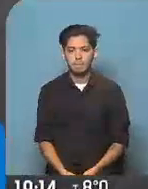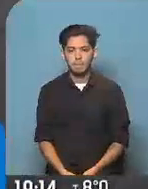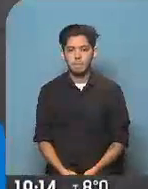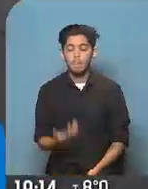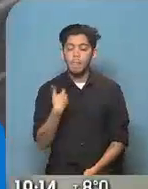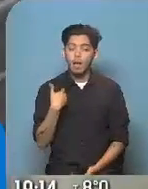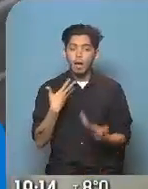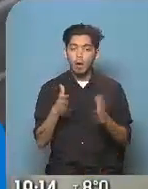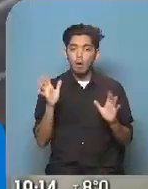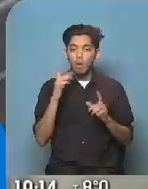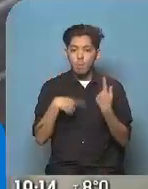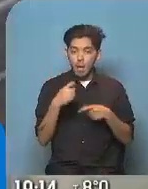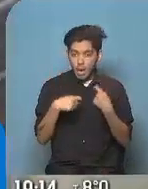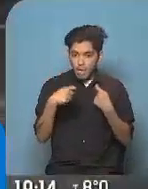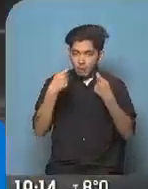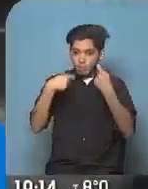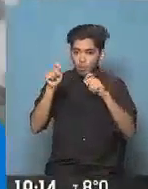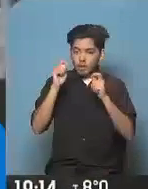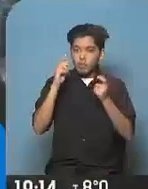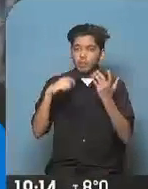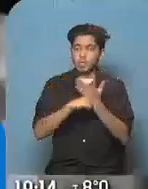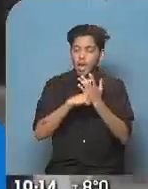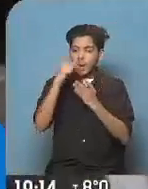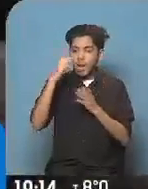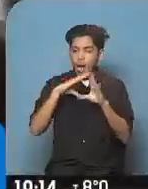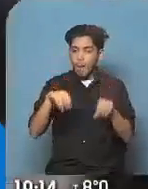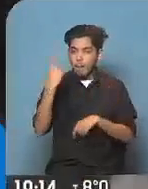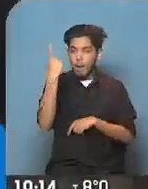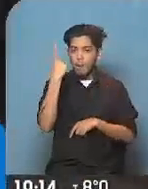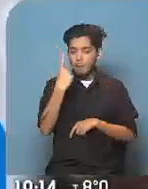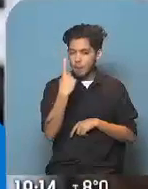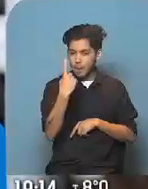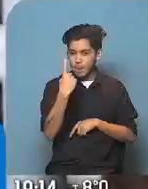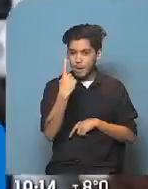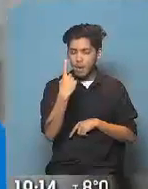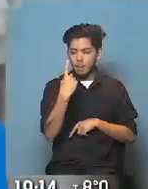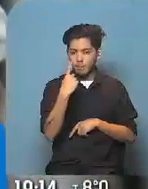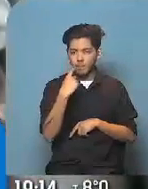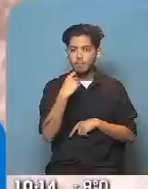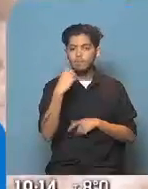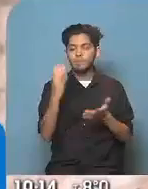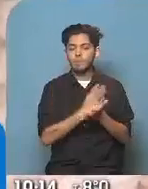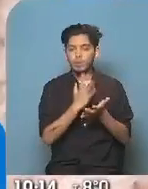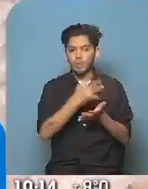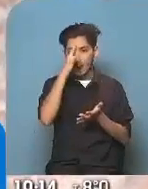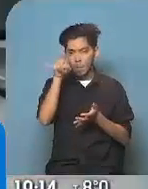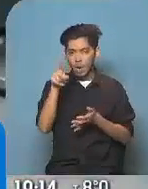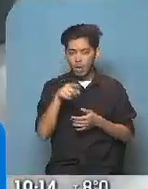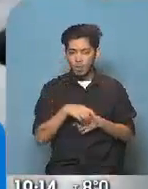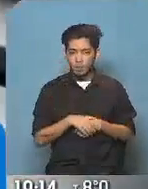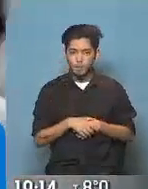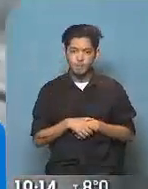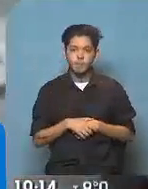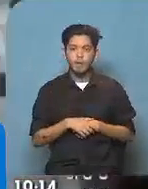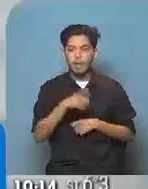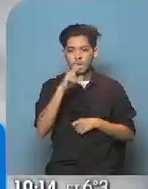Argentina abrió el mercado de exportación de carnes a Japón. La primera partida es de la producción agropecuaria de la provincia de